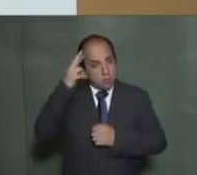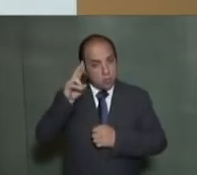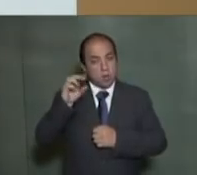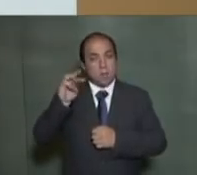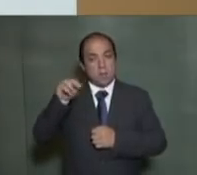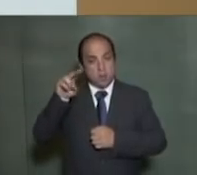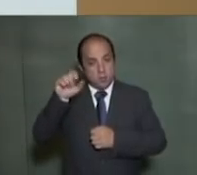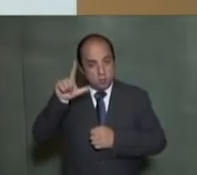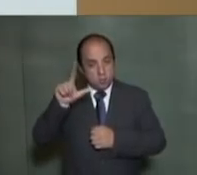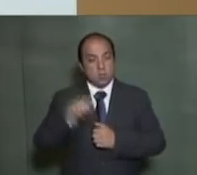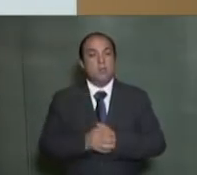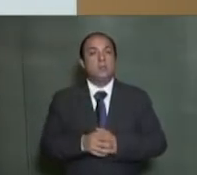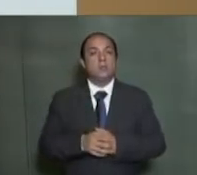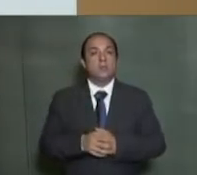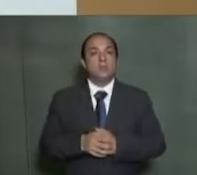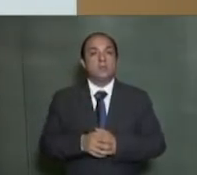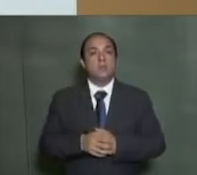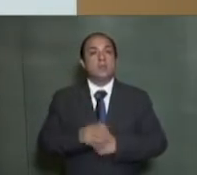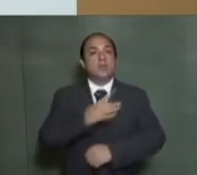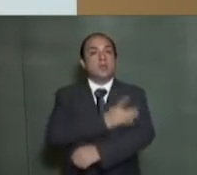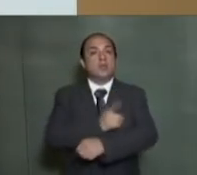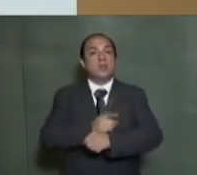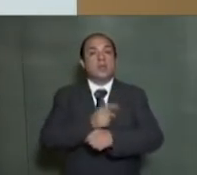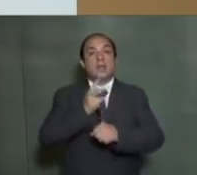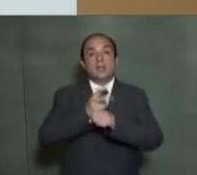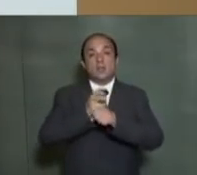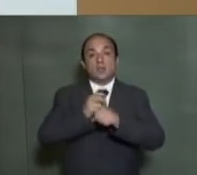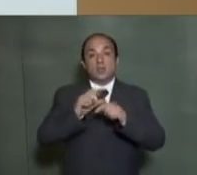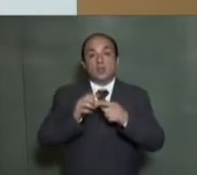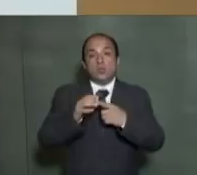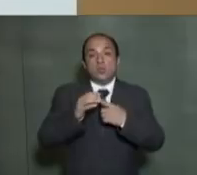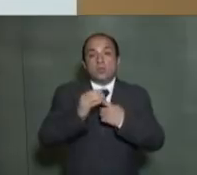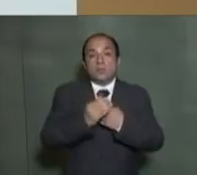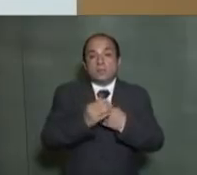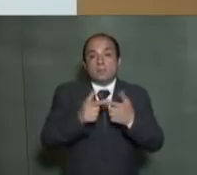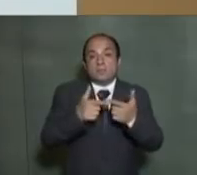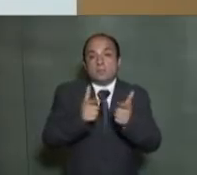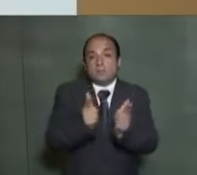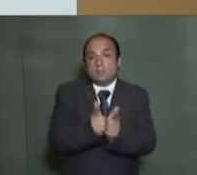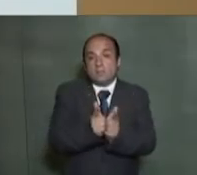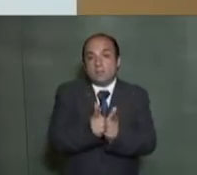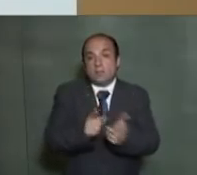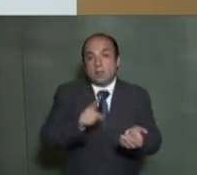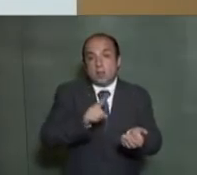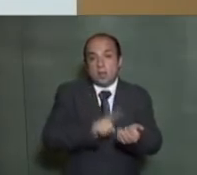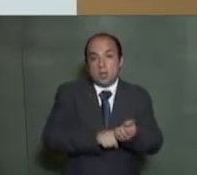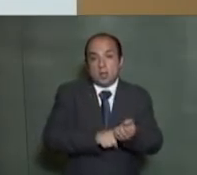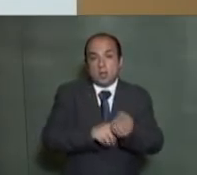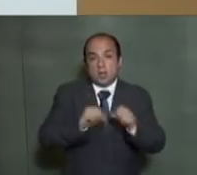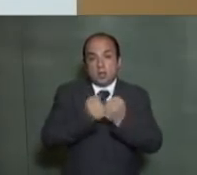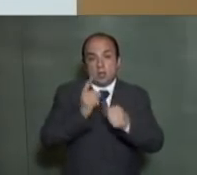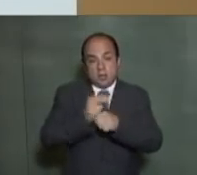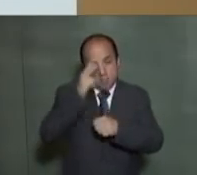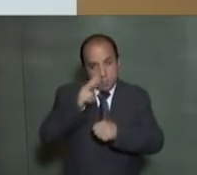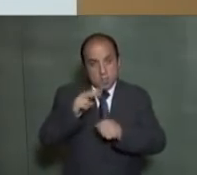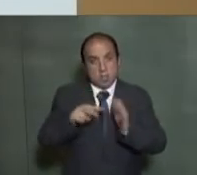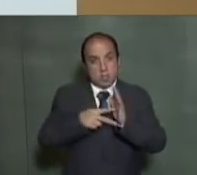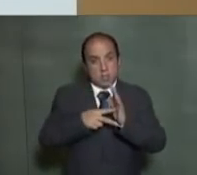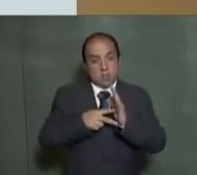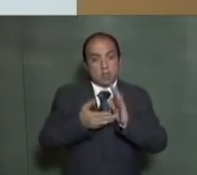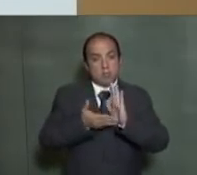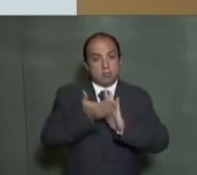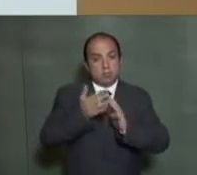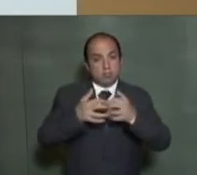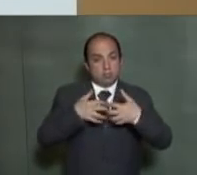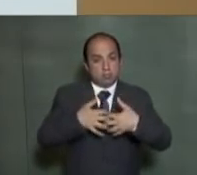Díaz, quien fue el coordinador de un subcomité que hacia el interior de la Sociedad Mexicana de Ingeniería Estructural se conformó para